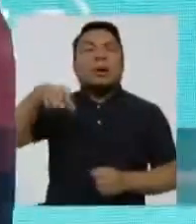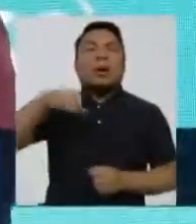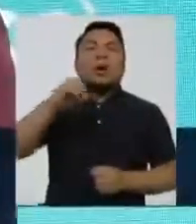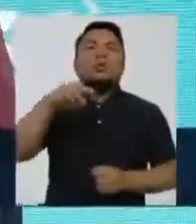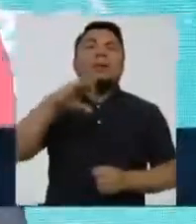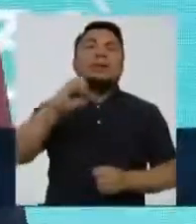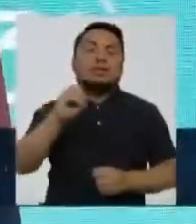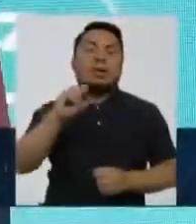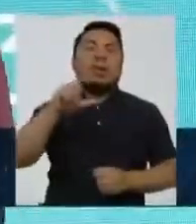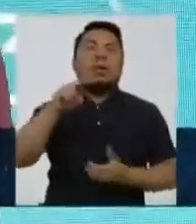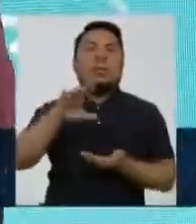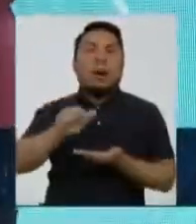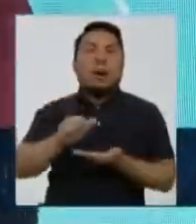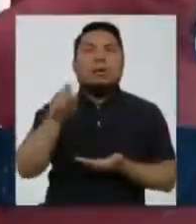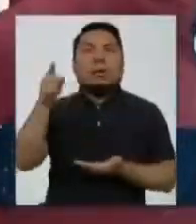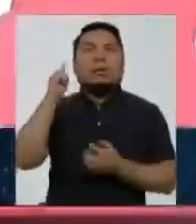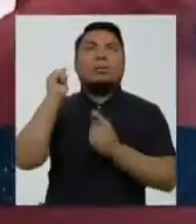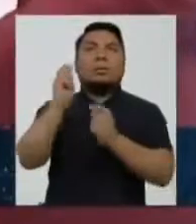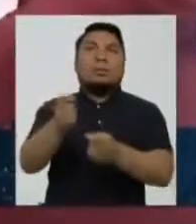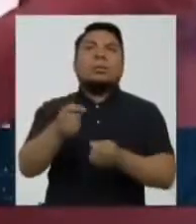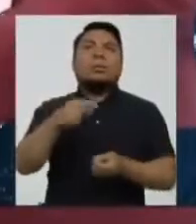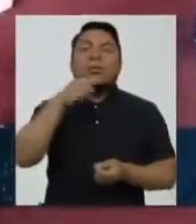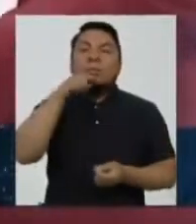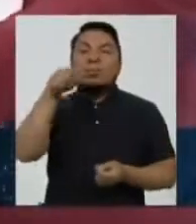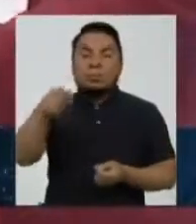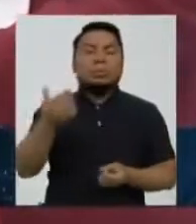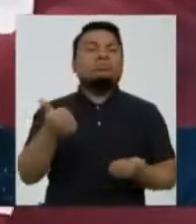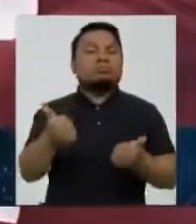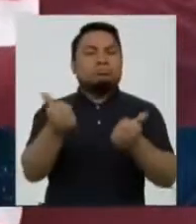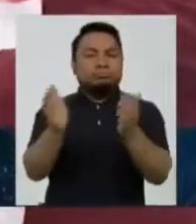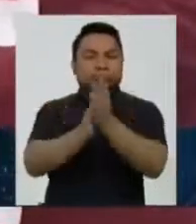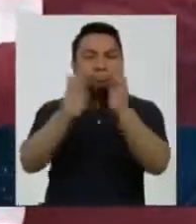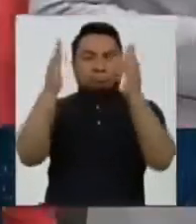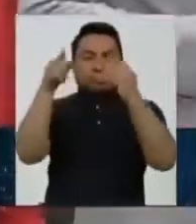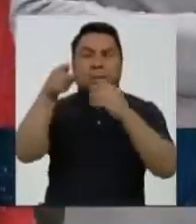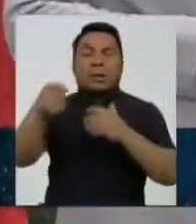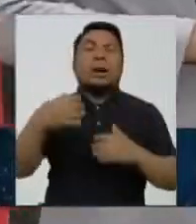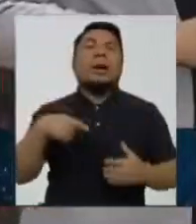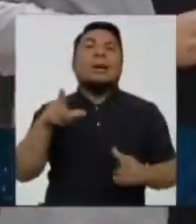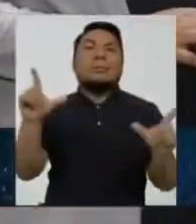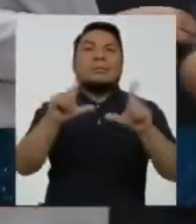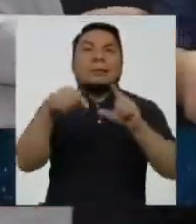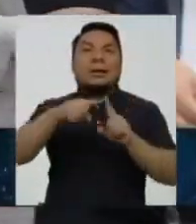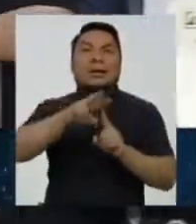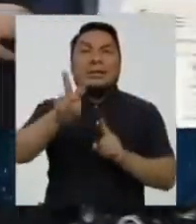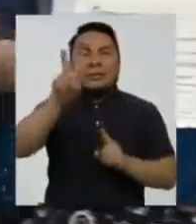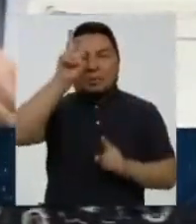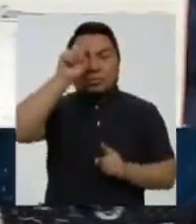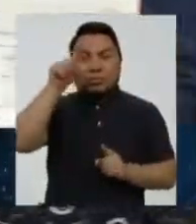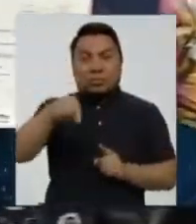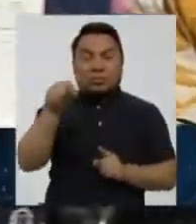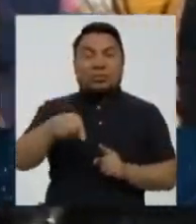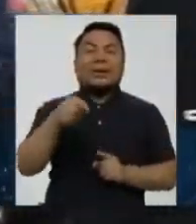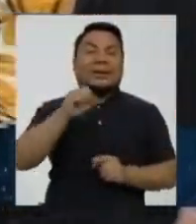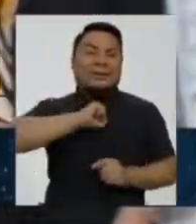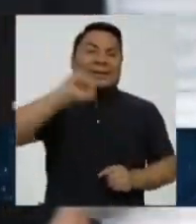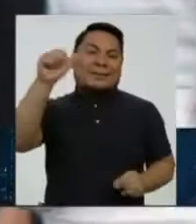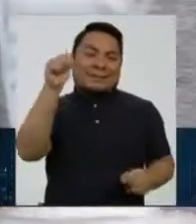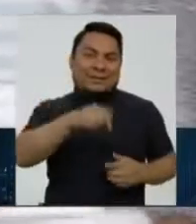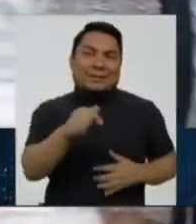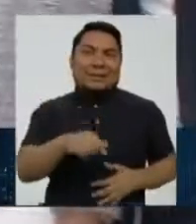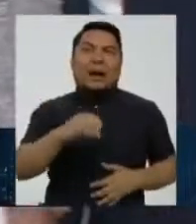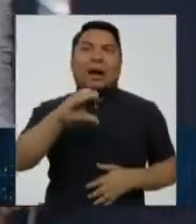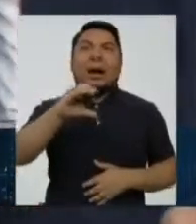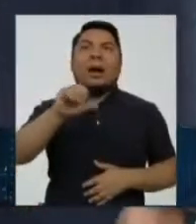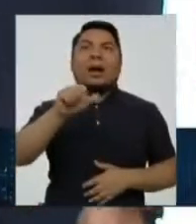Esto por el reportaje Mujer, Resiliencia, Emprendimiento y Empoderamiento, una de las conductoras del programa,